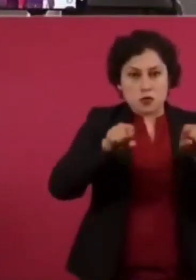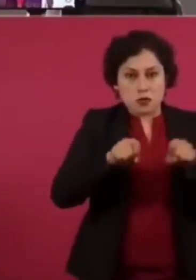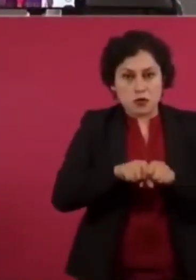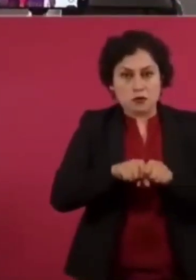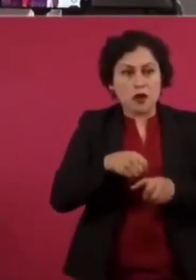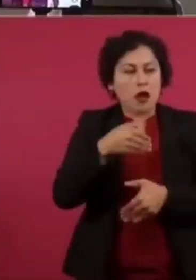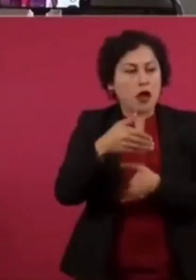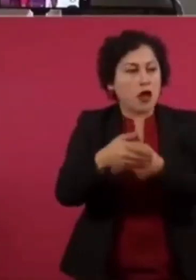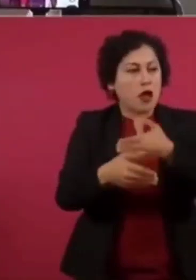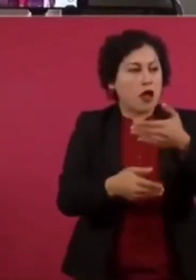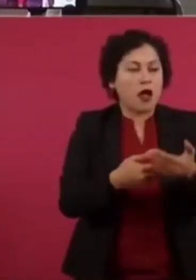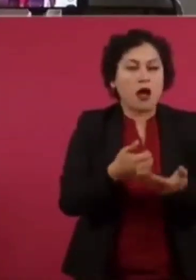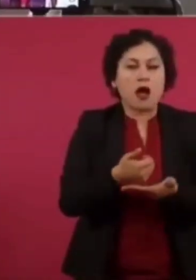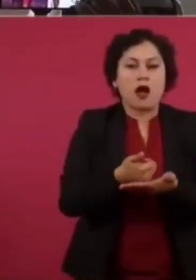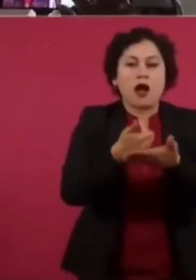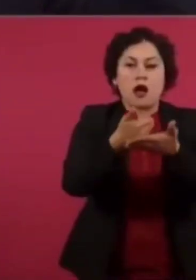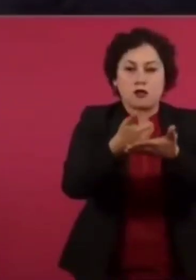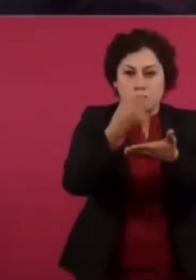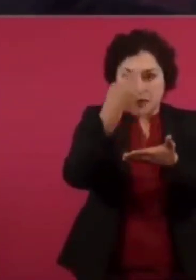Exactamente.